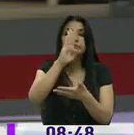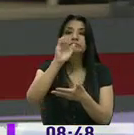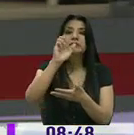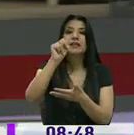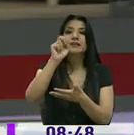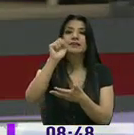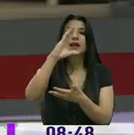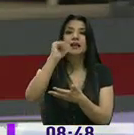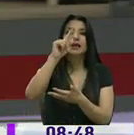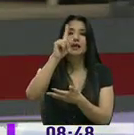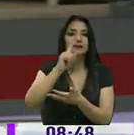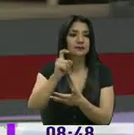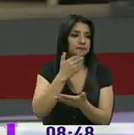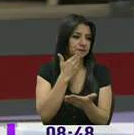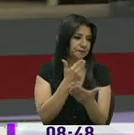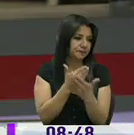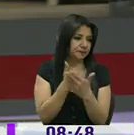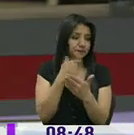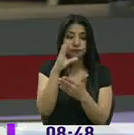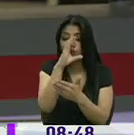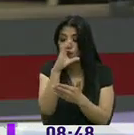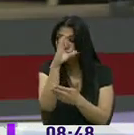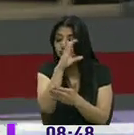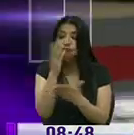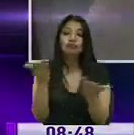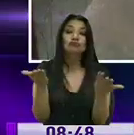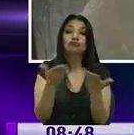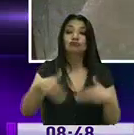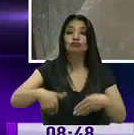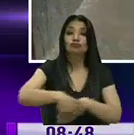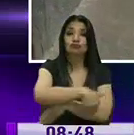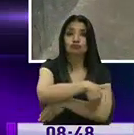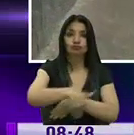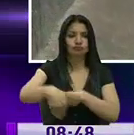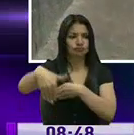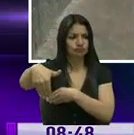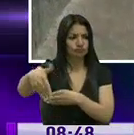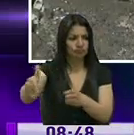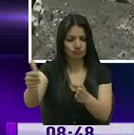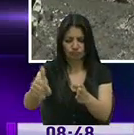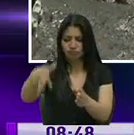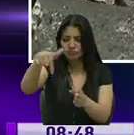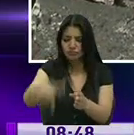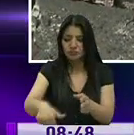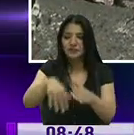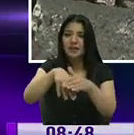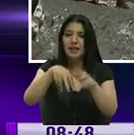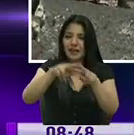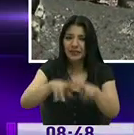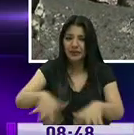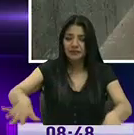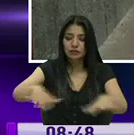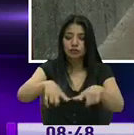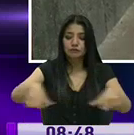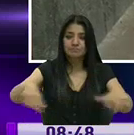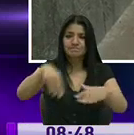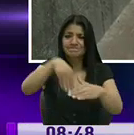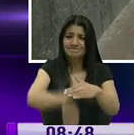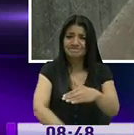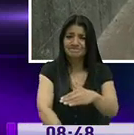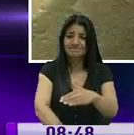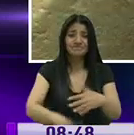exacto gracias a horita estaba querido saber dónde es de eso increíble pero pues realmente hoy hay cosas que uno dice